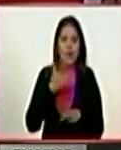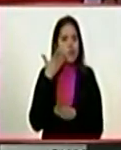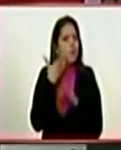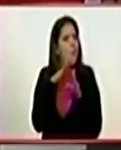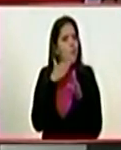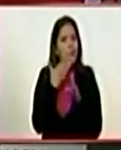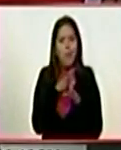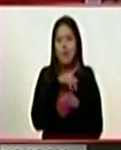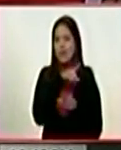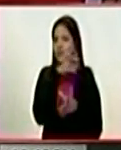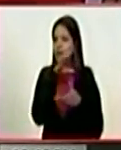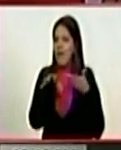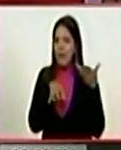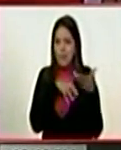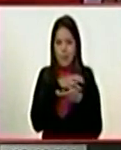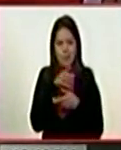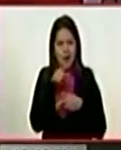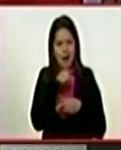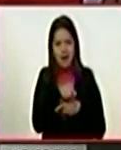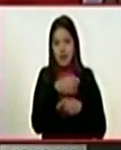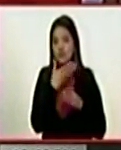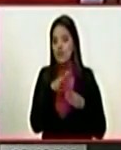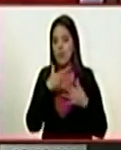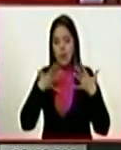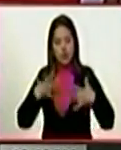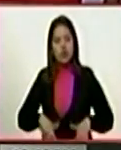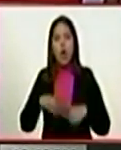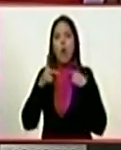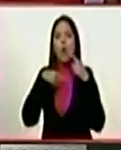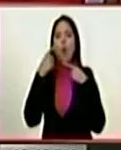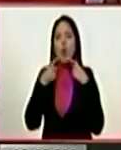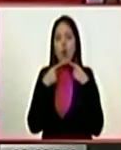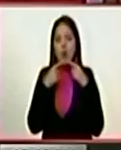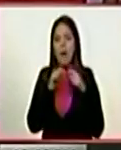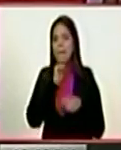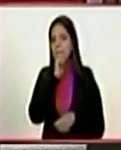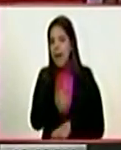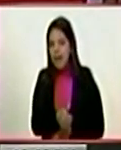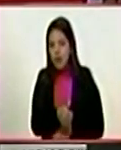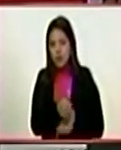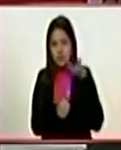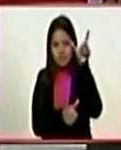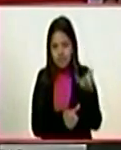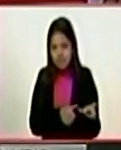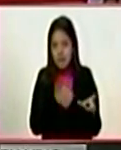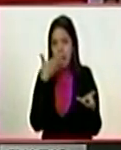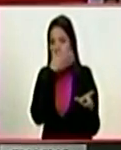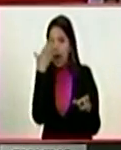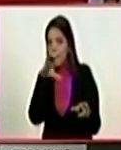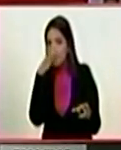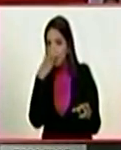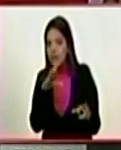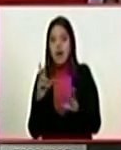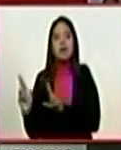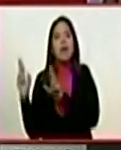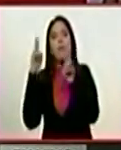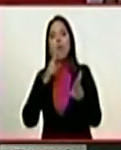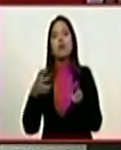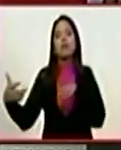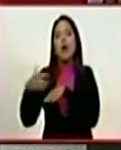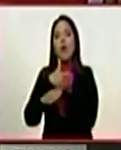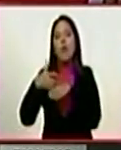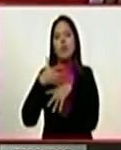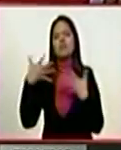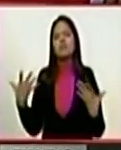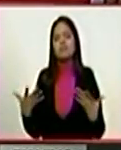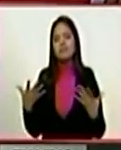independientemente de lo que hagan, vístase como se vista la maldad, el crimen, el paramilitarismo, la respuesta del gobierno